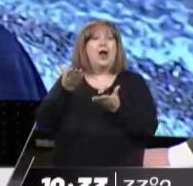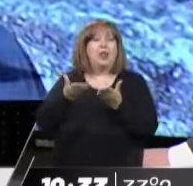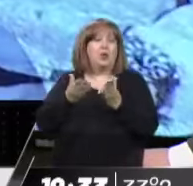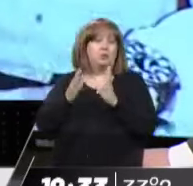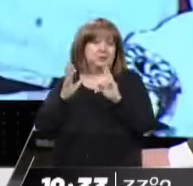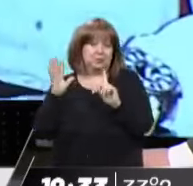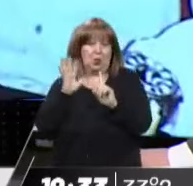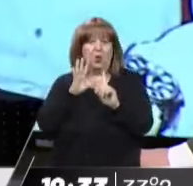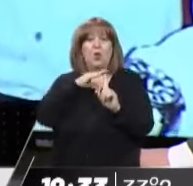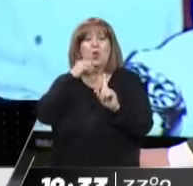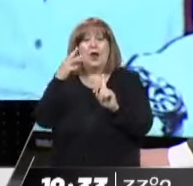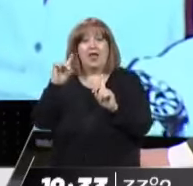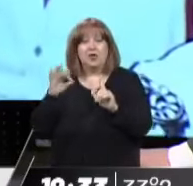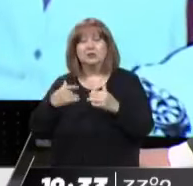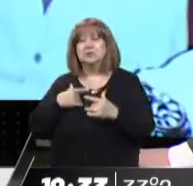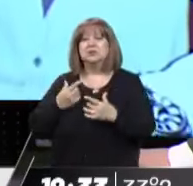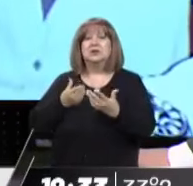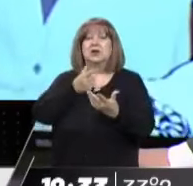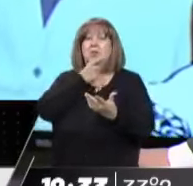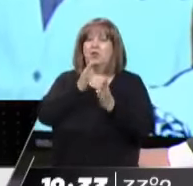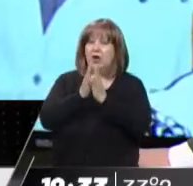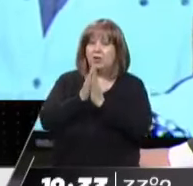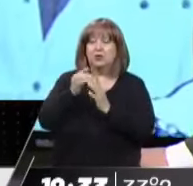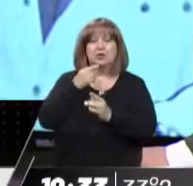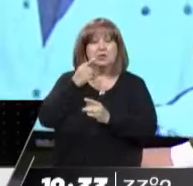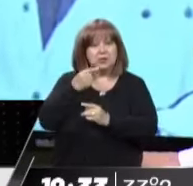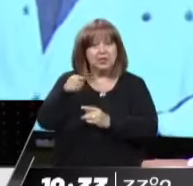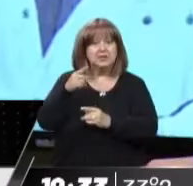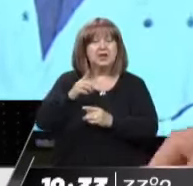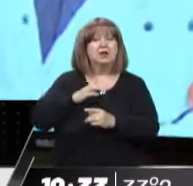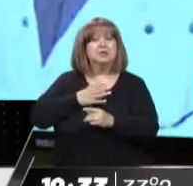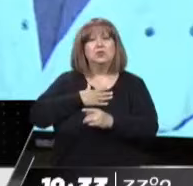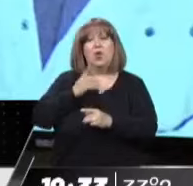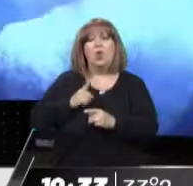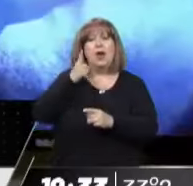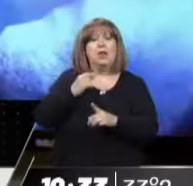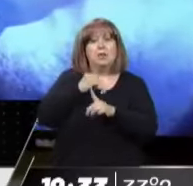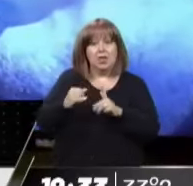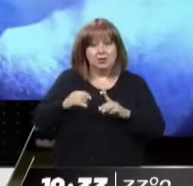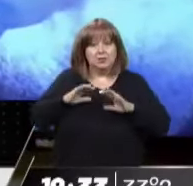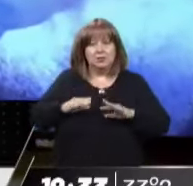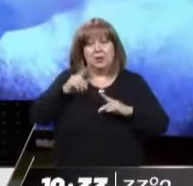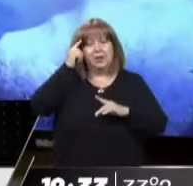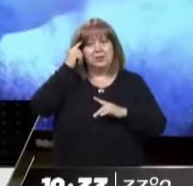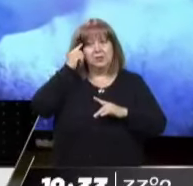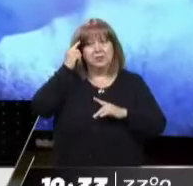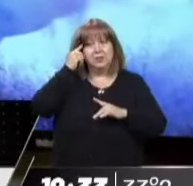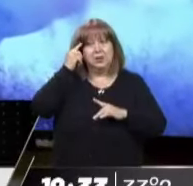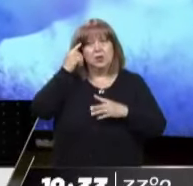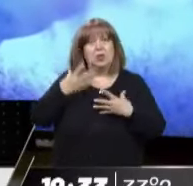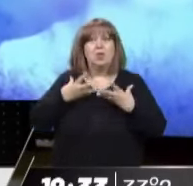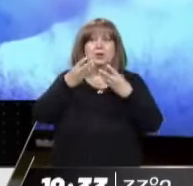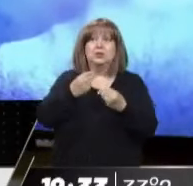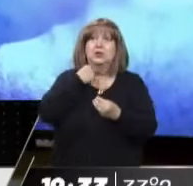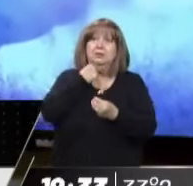que no se guíe por la lástima que él da, porque yo hace un año y medio que estoy encerrada pensando cómo puedo ayudar a